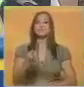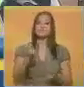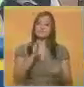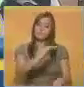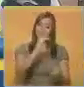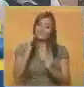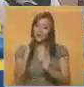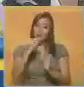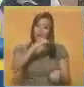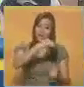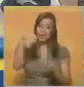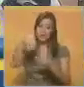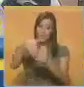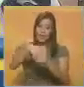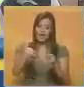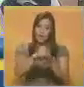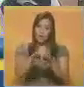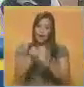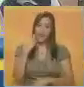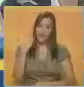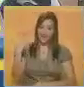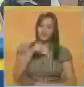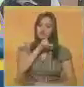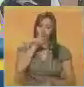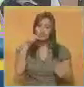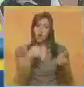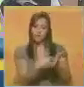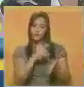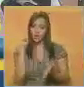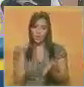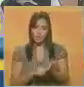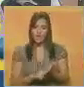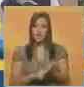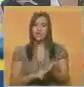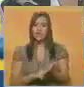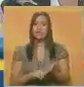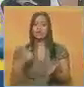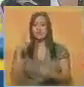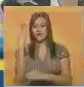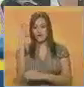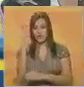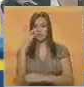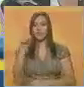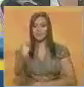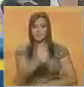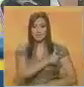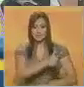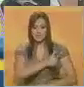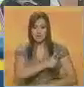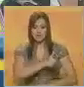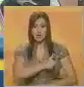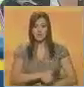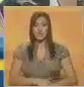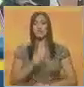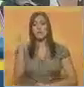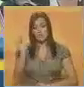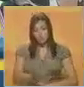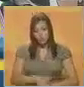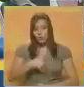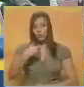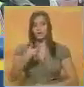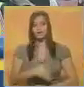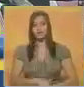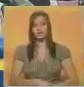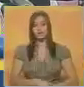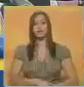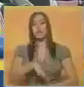potes, que van a ser iguales a estos, bien identificados, para la toma de Baruta y la toma de Chacao, puedan ser